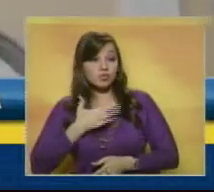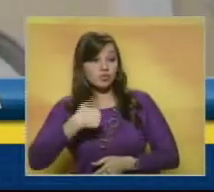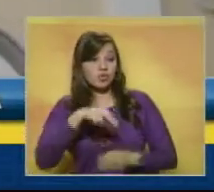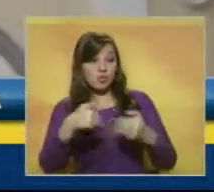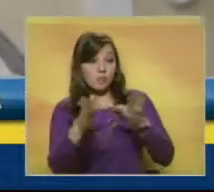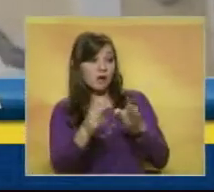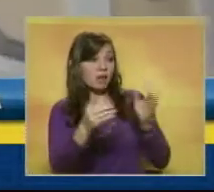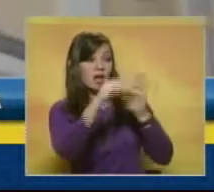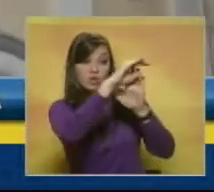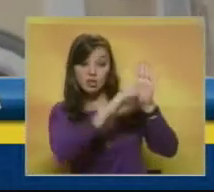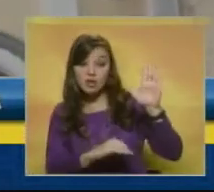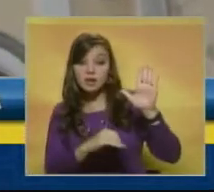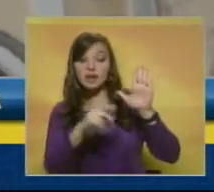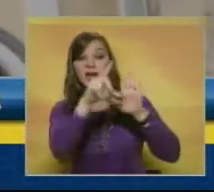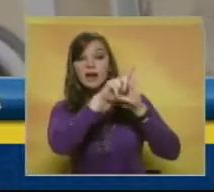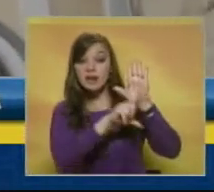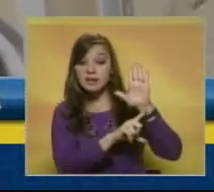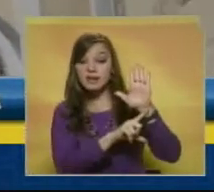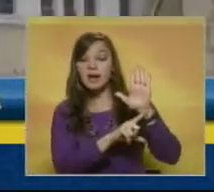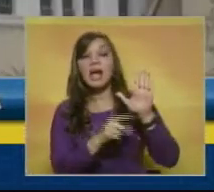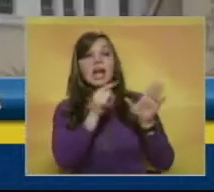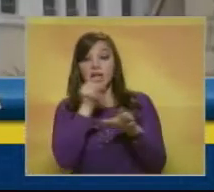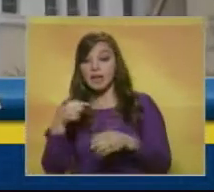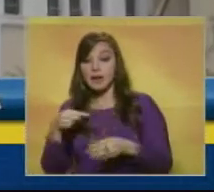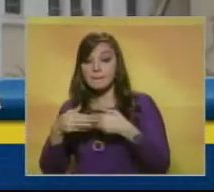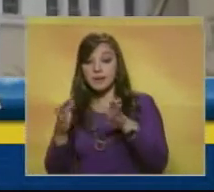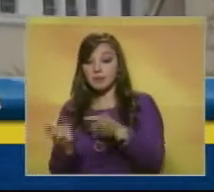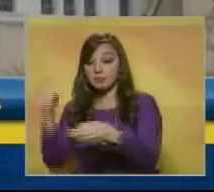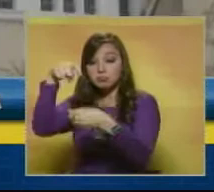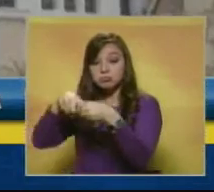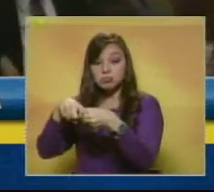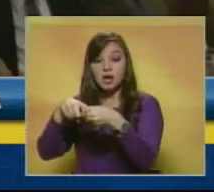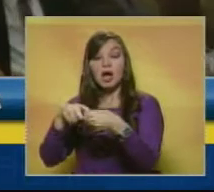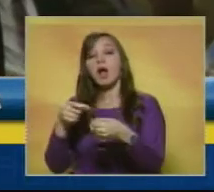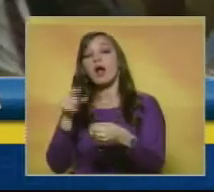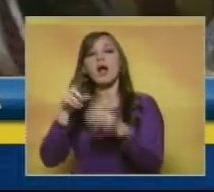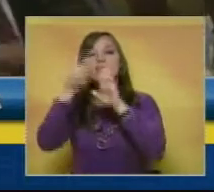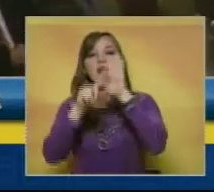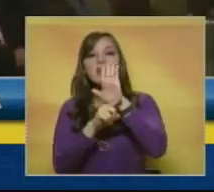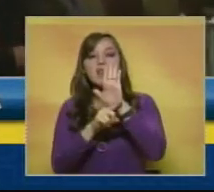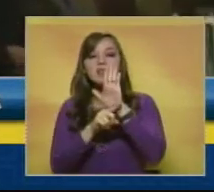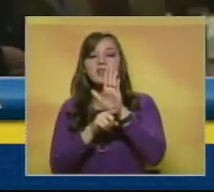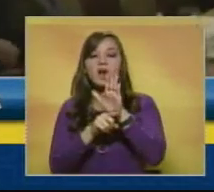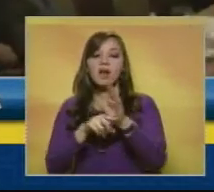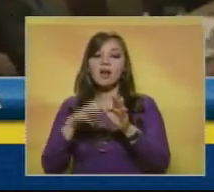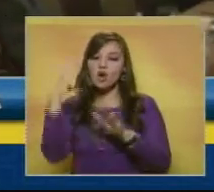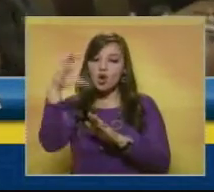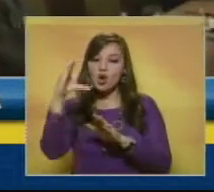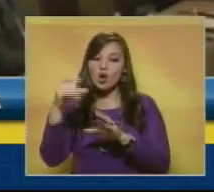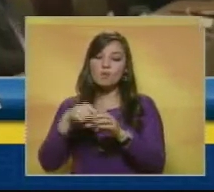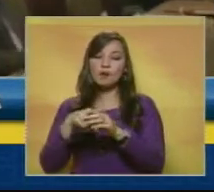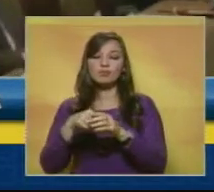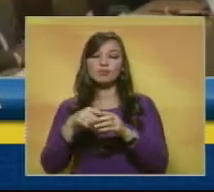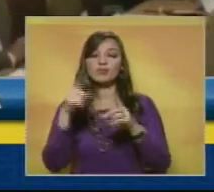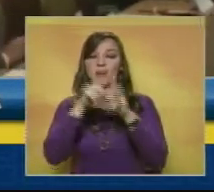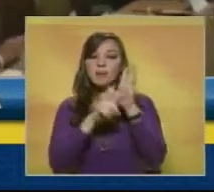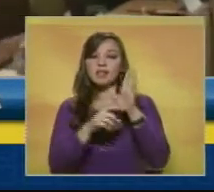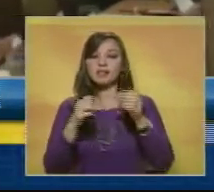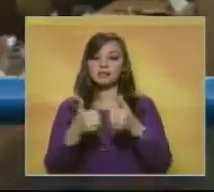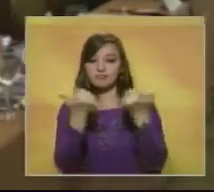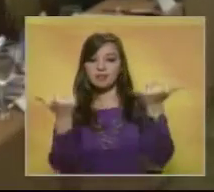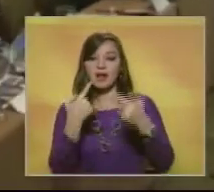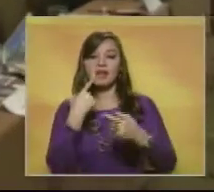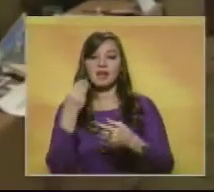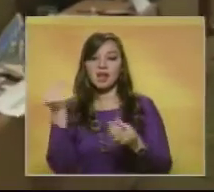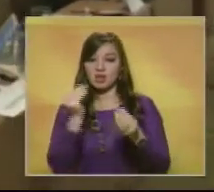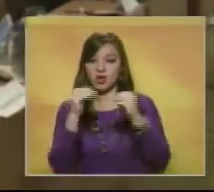lista, incluirá a Colombia en una lista de países discriminatorios y anunciará las medidas recíprocas que aplicaría para